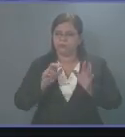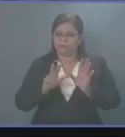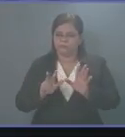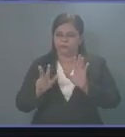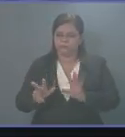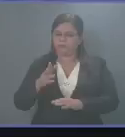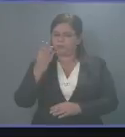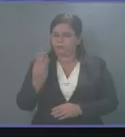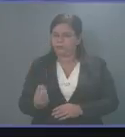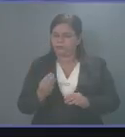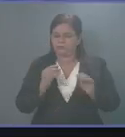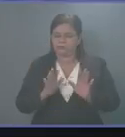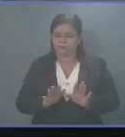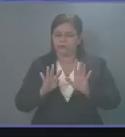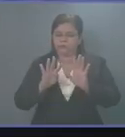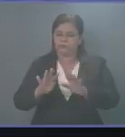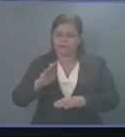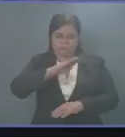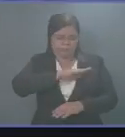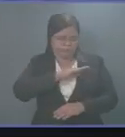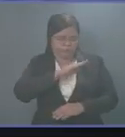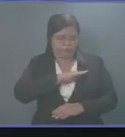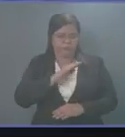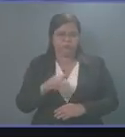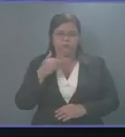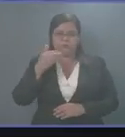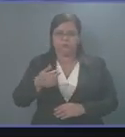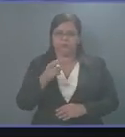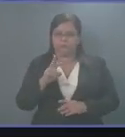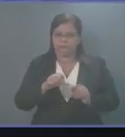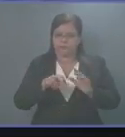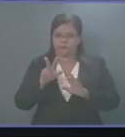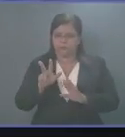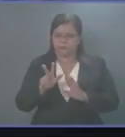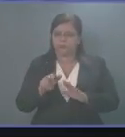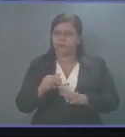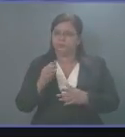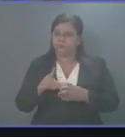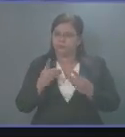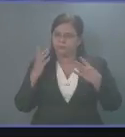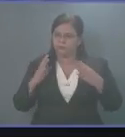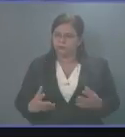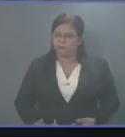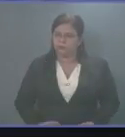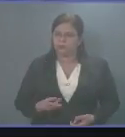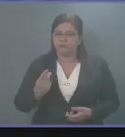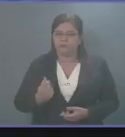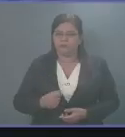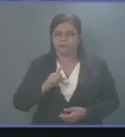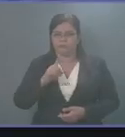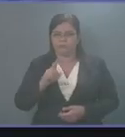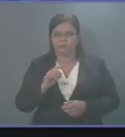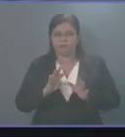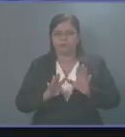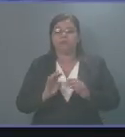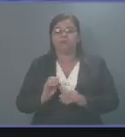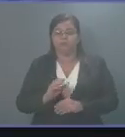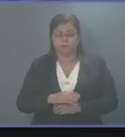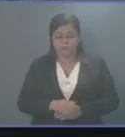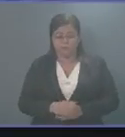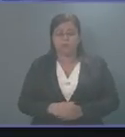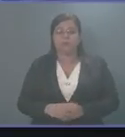488 de fecha 19 de septiembre del 2013, publicado en el Diario Oficial número 190,